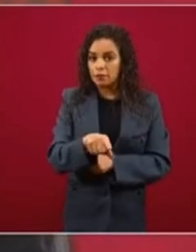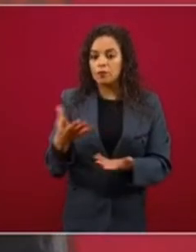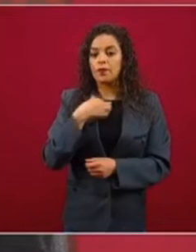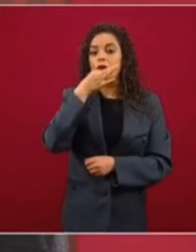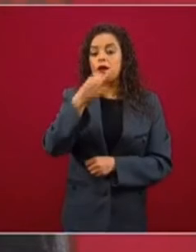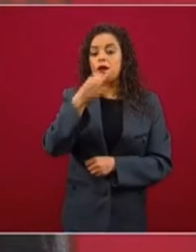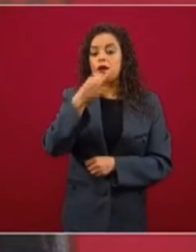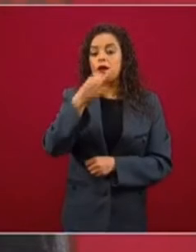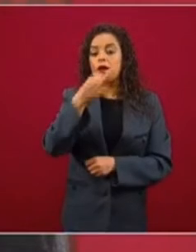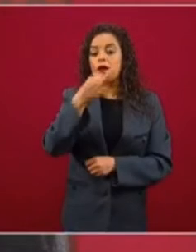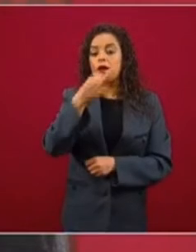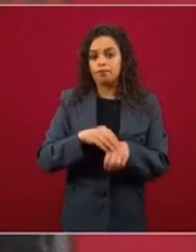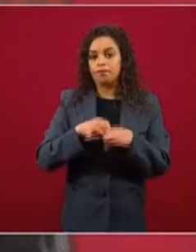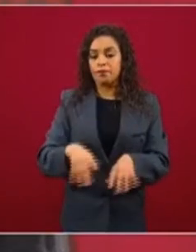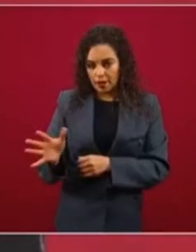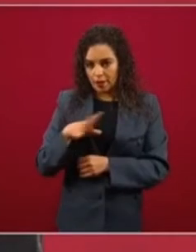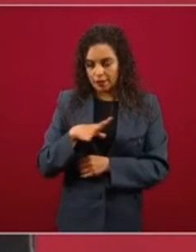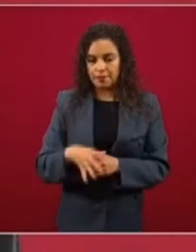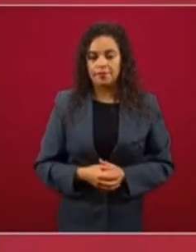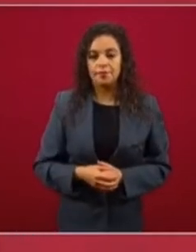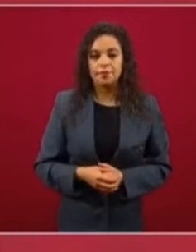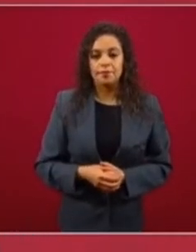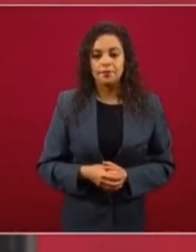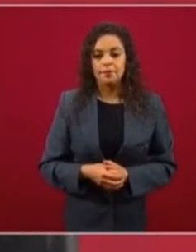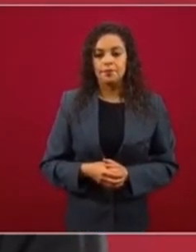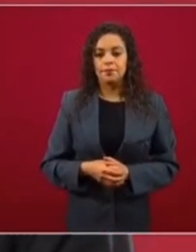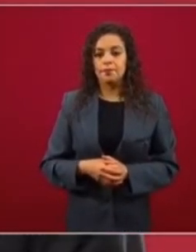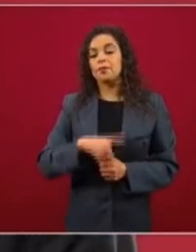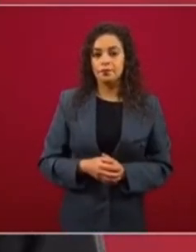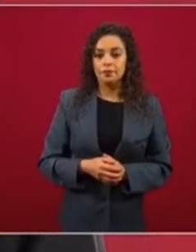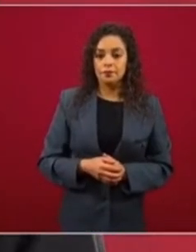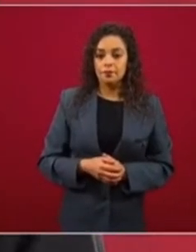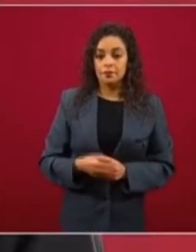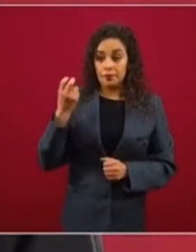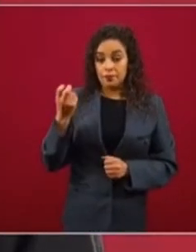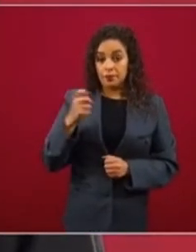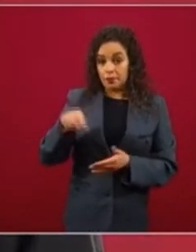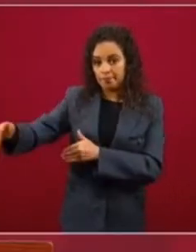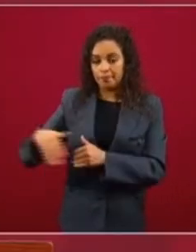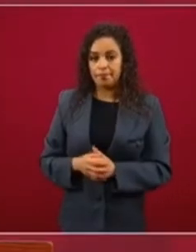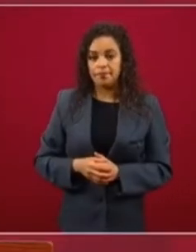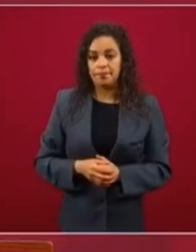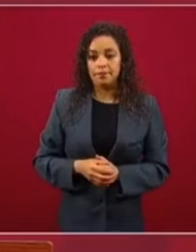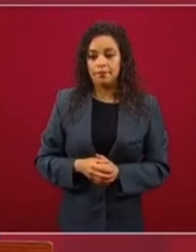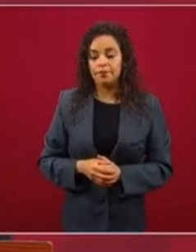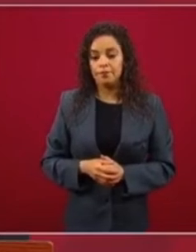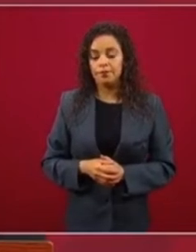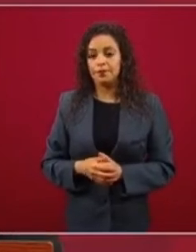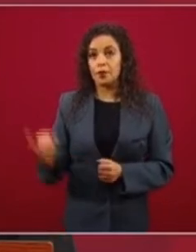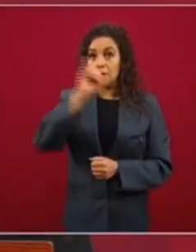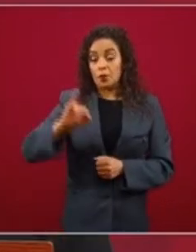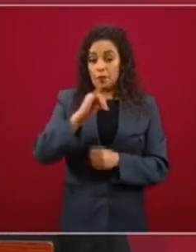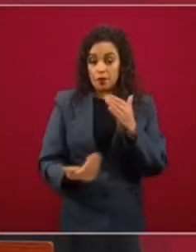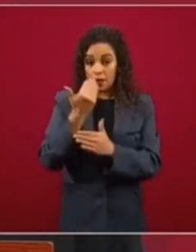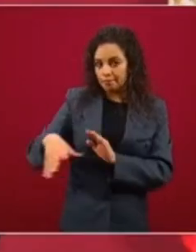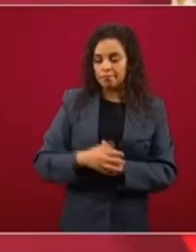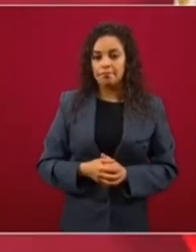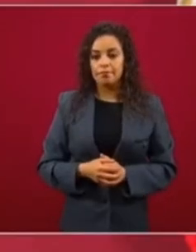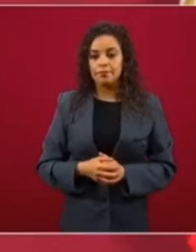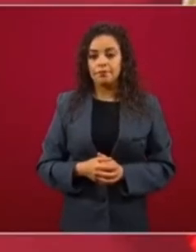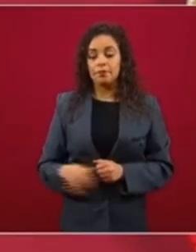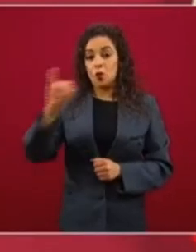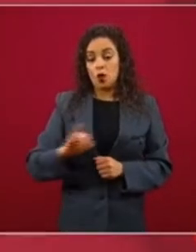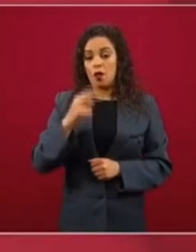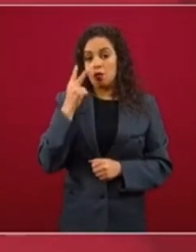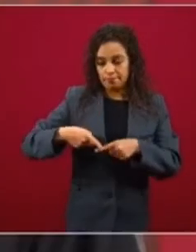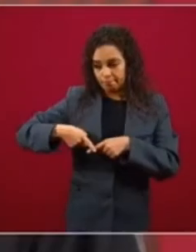el inicio del primer tramo del Tren Maya. Luego, al día siguiente, Mérida, otro banderazo. El jueves, en la mañana, Campeche, dos